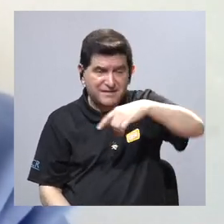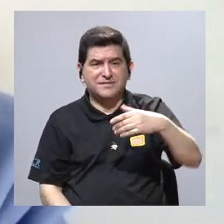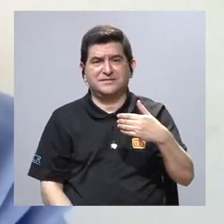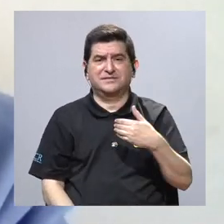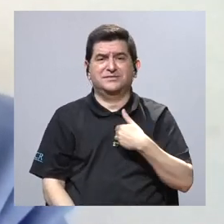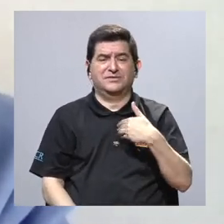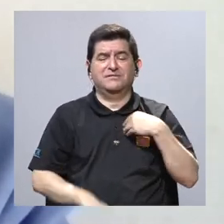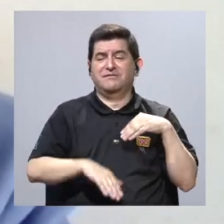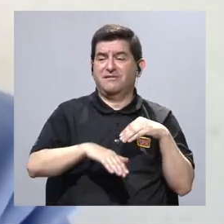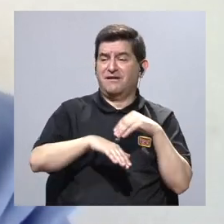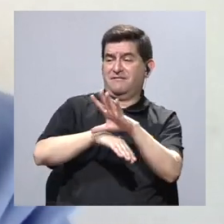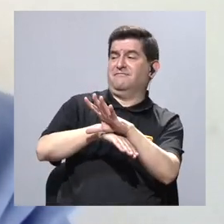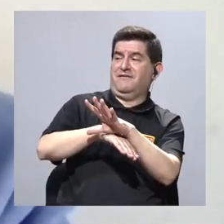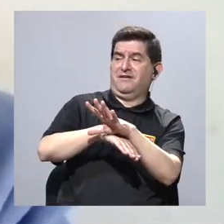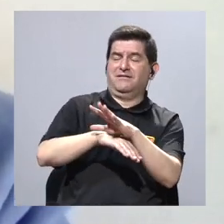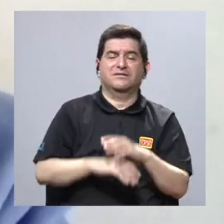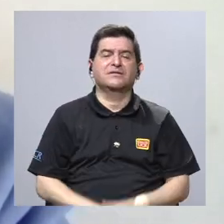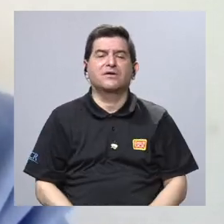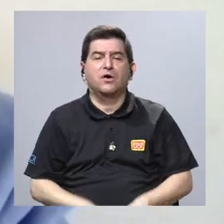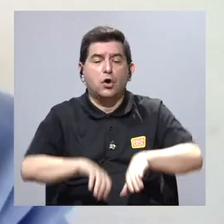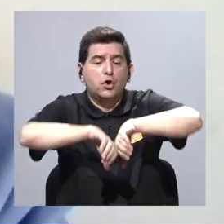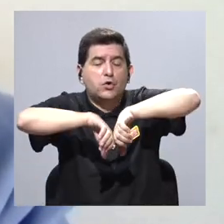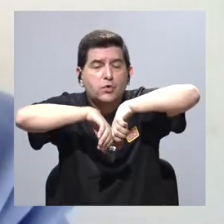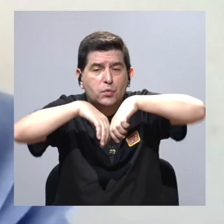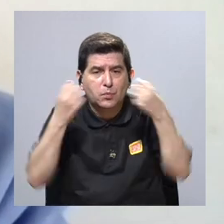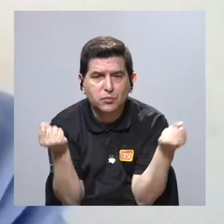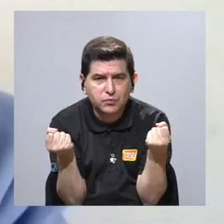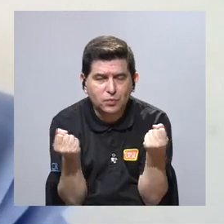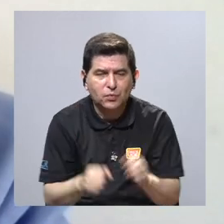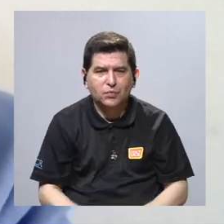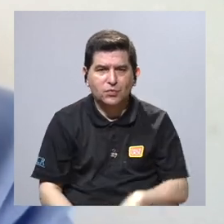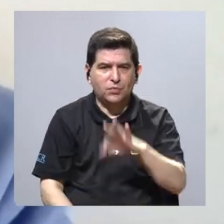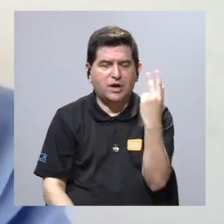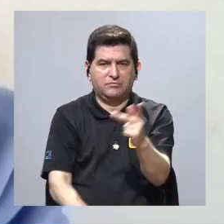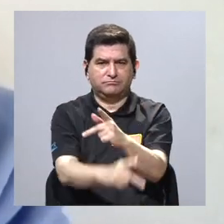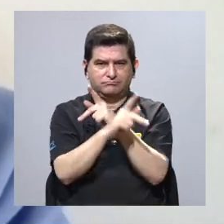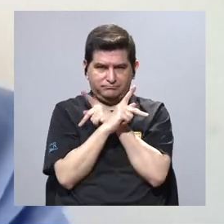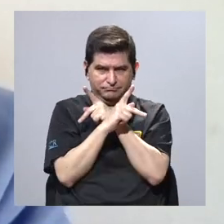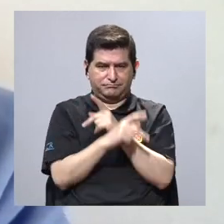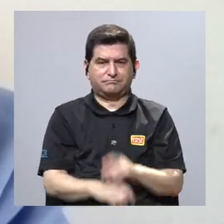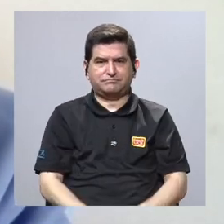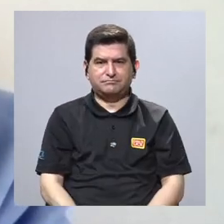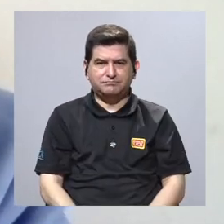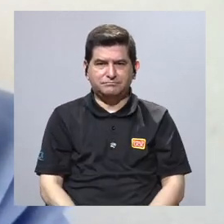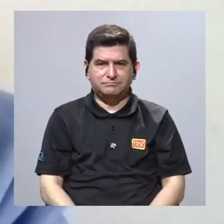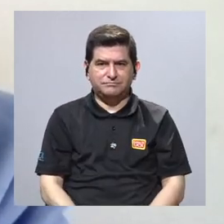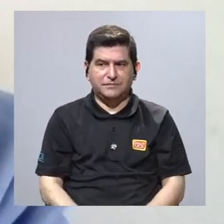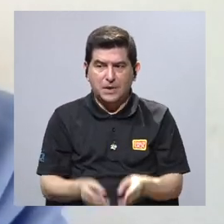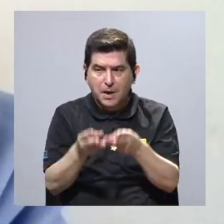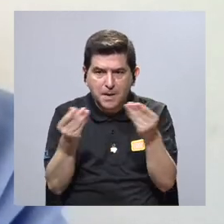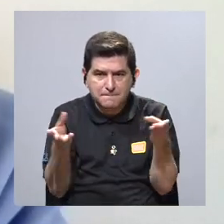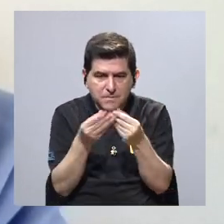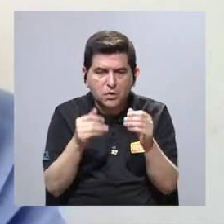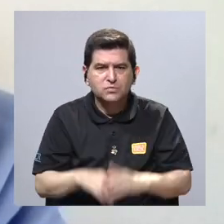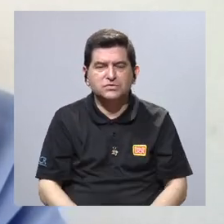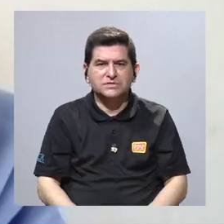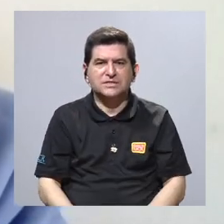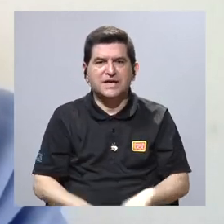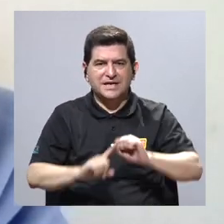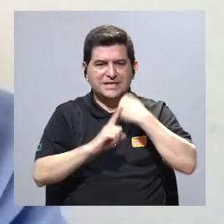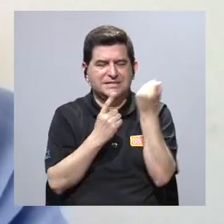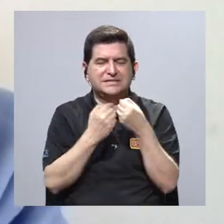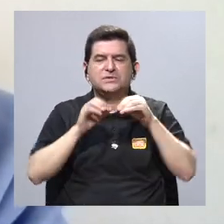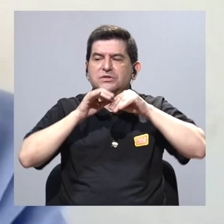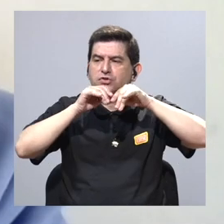tiene su efecto en que al romper, digamos, las medidas de restricción, se producen los eventos de